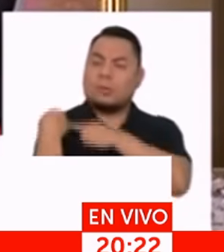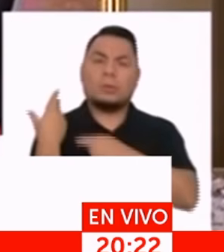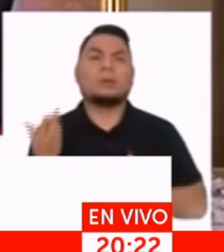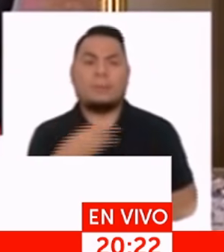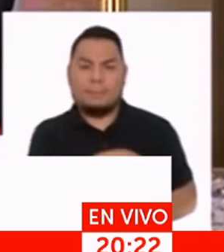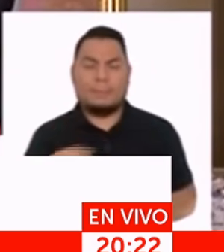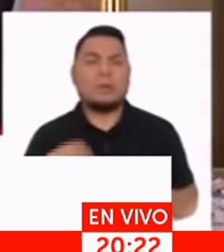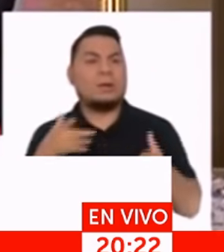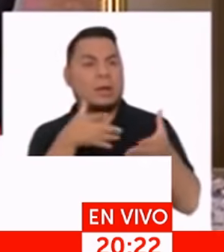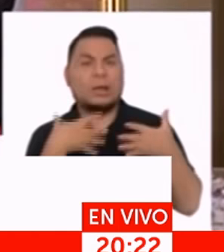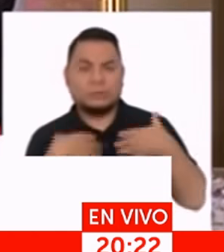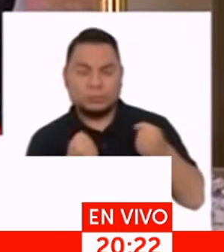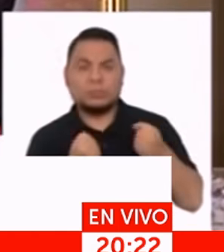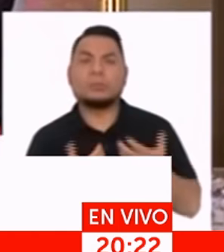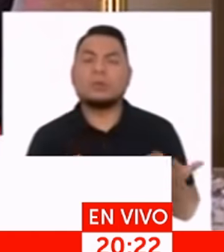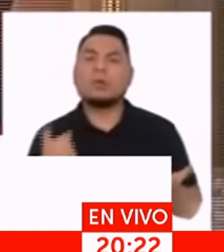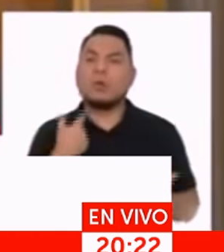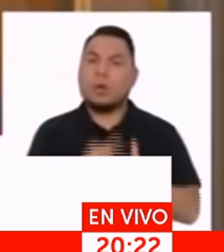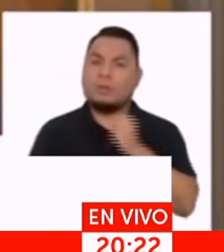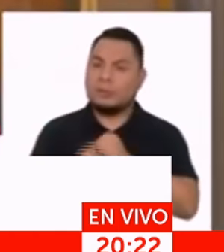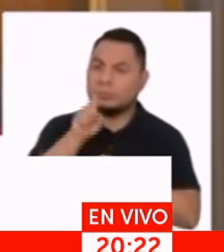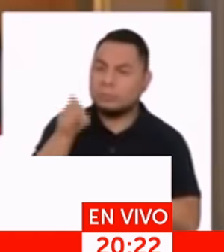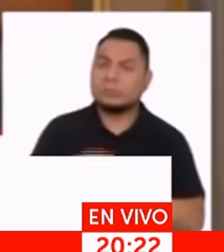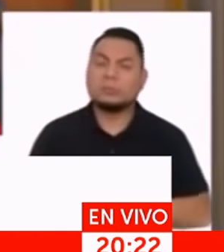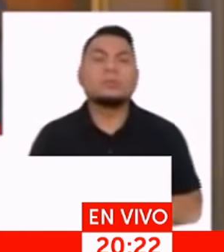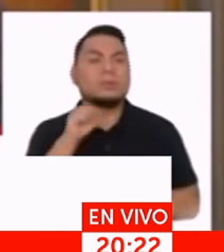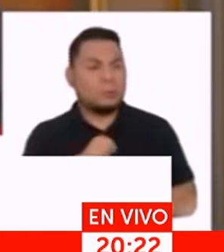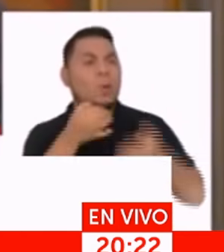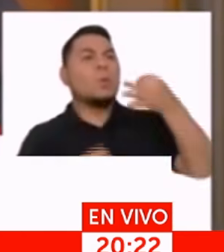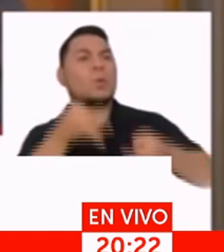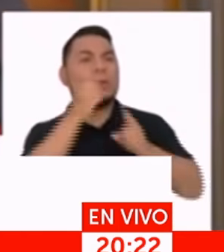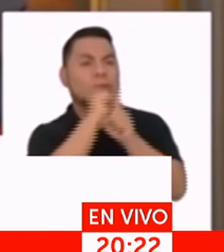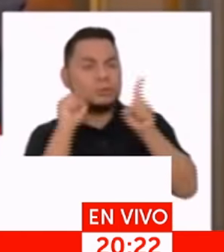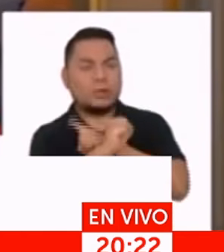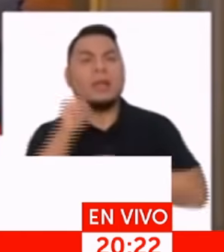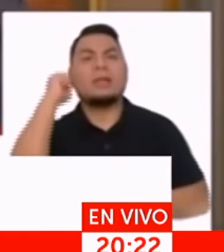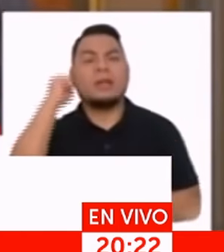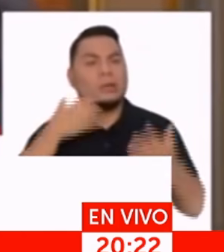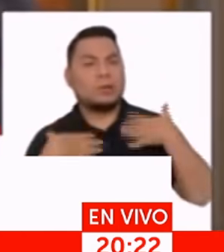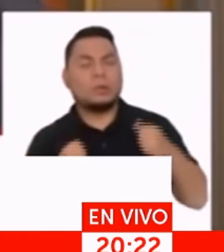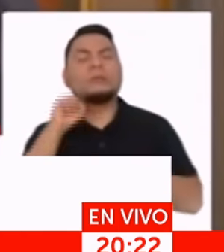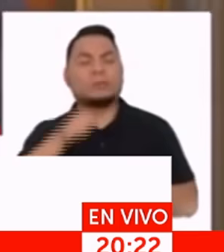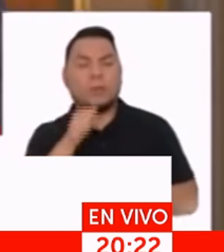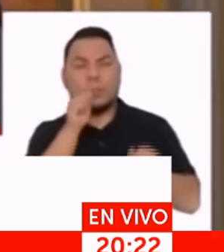ministro de Estado en el despacho de salud que os confío. Por la justicia social y el derecho a la salud, sí